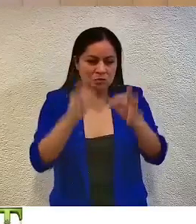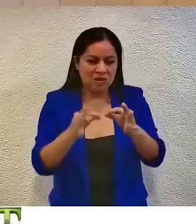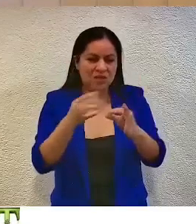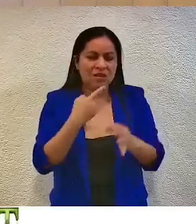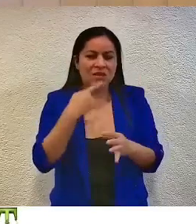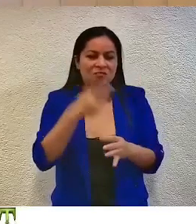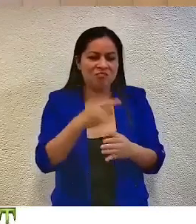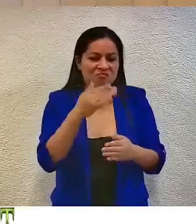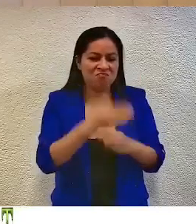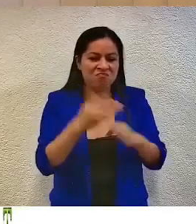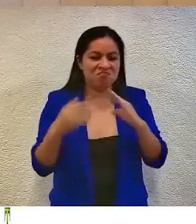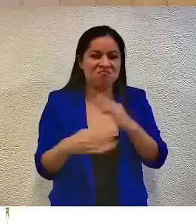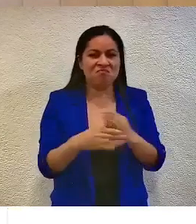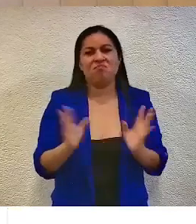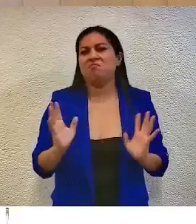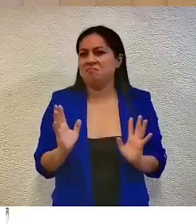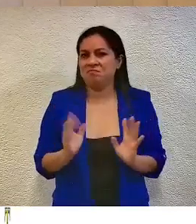denunciado.